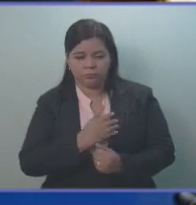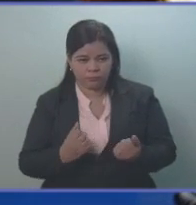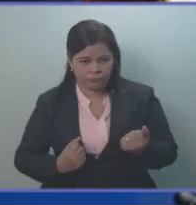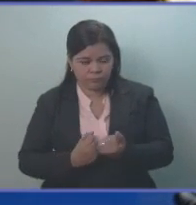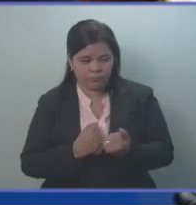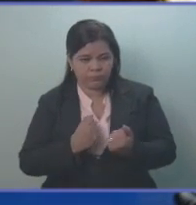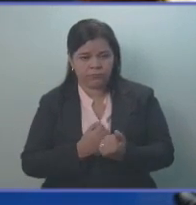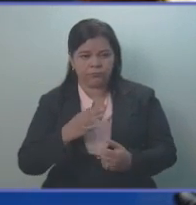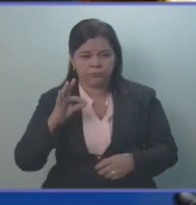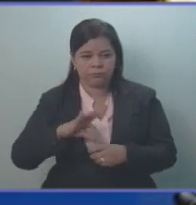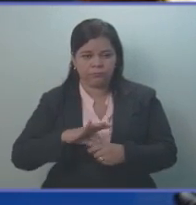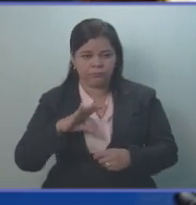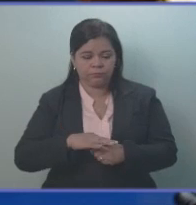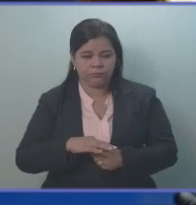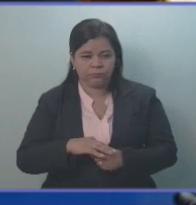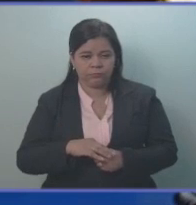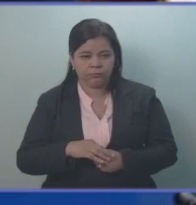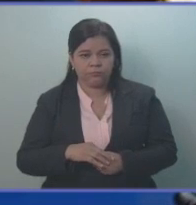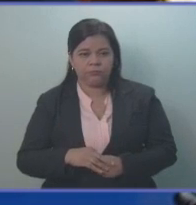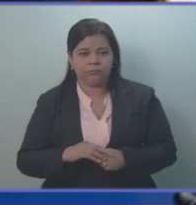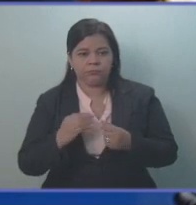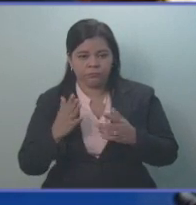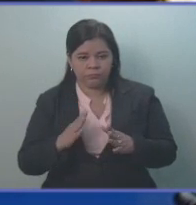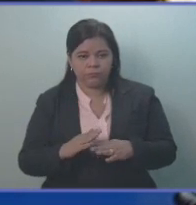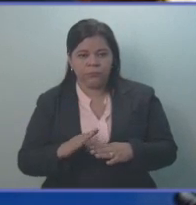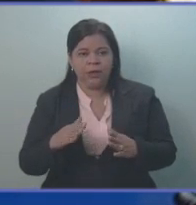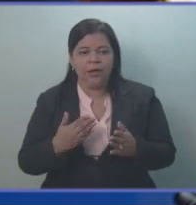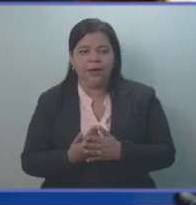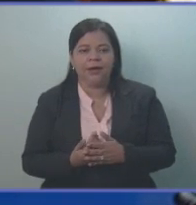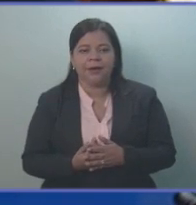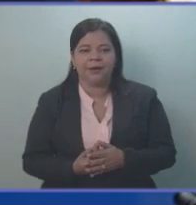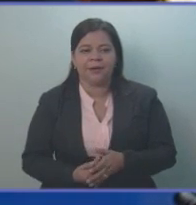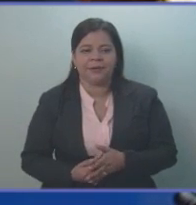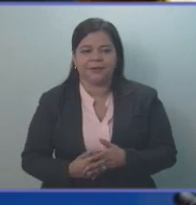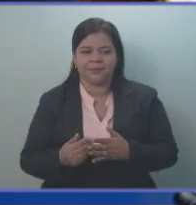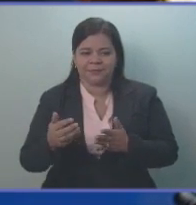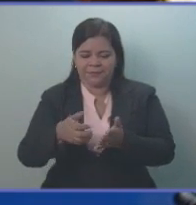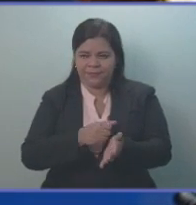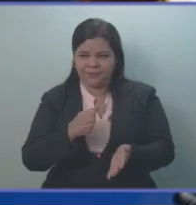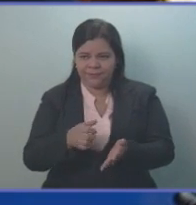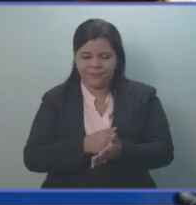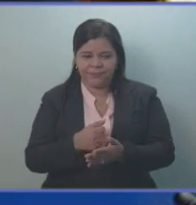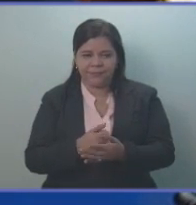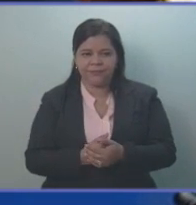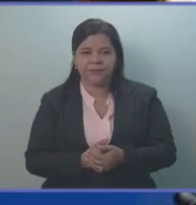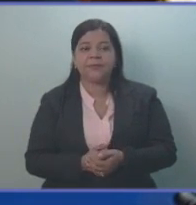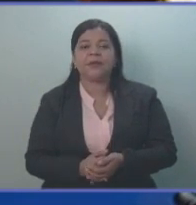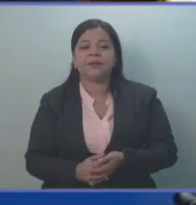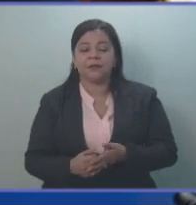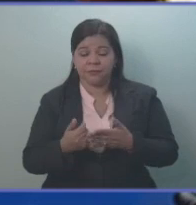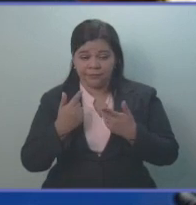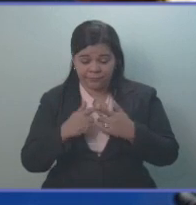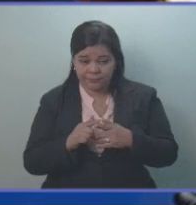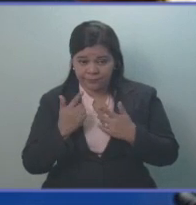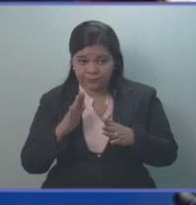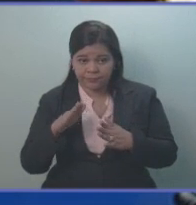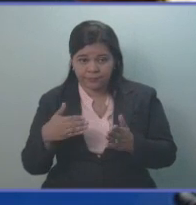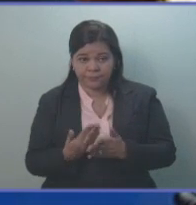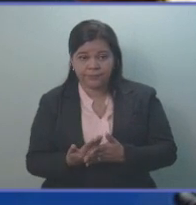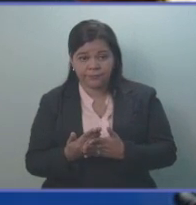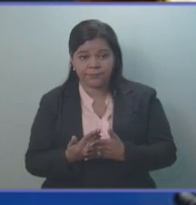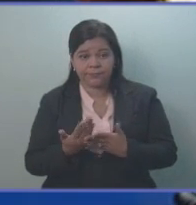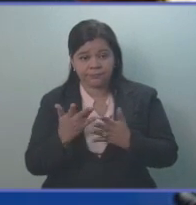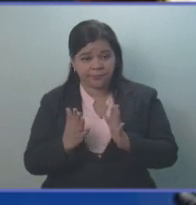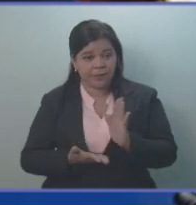votos esta exoneración de impuestos. Seguros y seguras que dicha donación va a llegar a